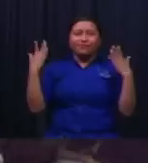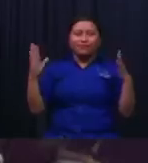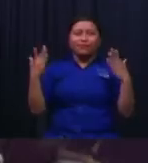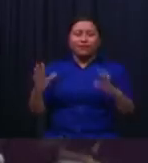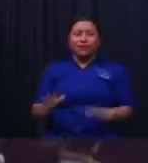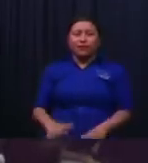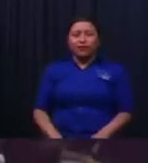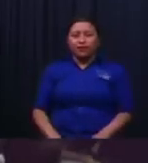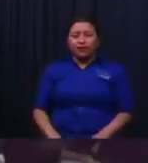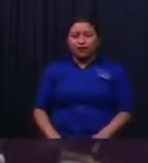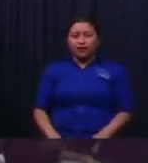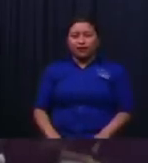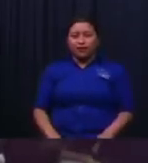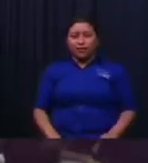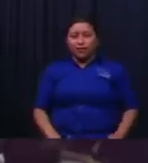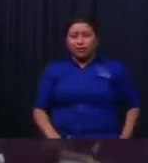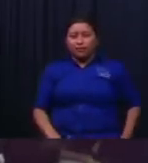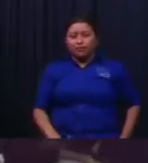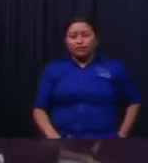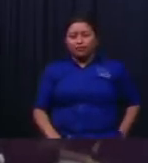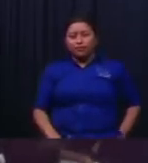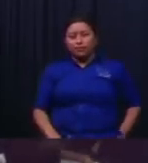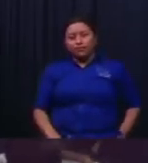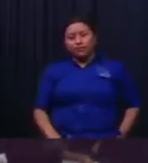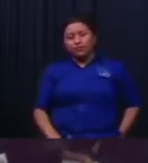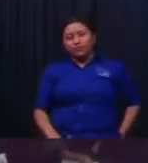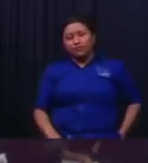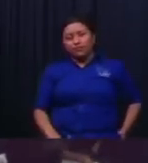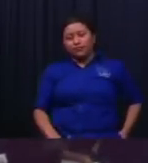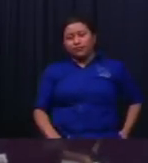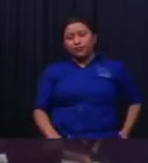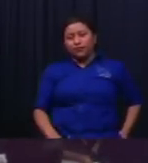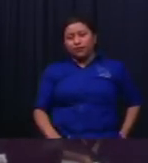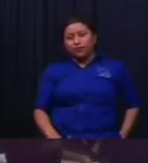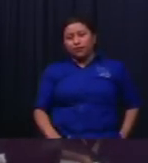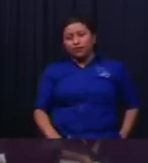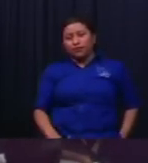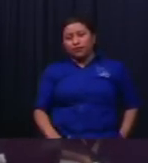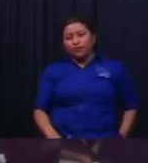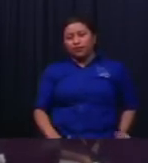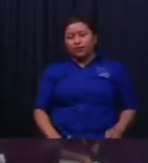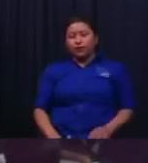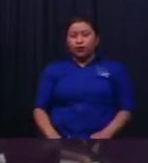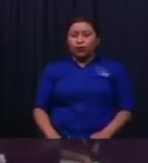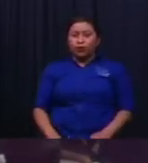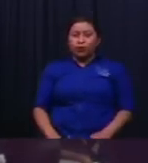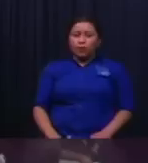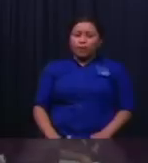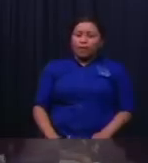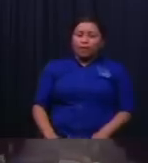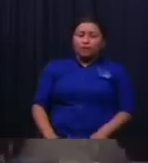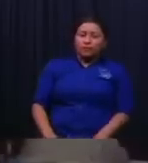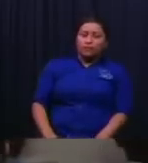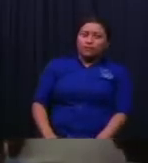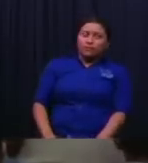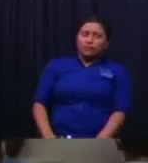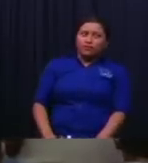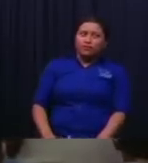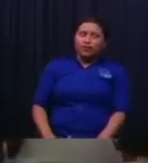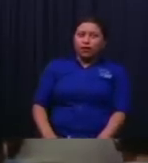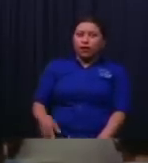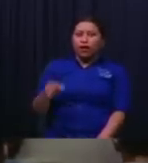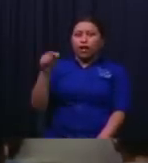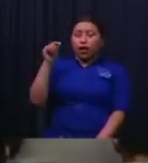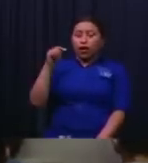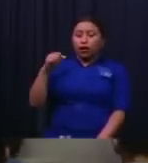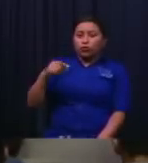Es hermoso eso, hermano. Y usted sabe que eso no es un mensaje motivacional, ¿verdad, hermanos? Sino que es una